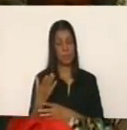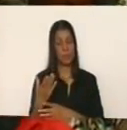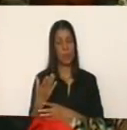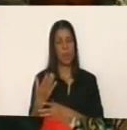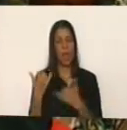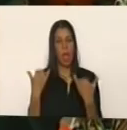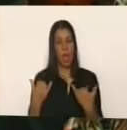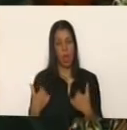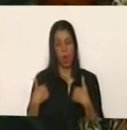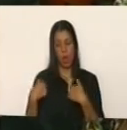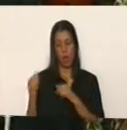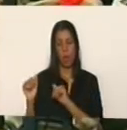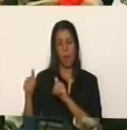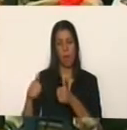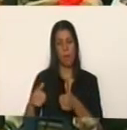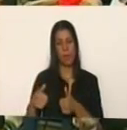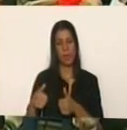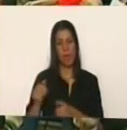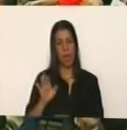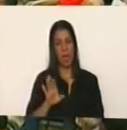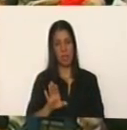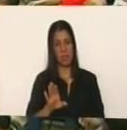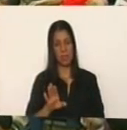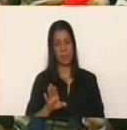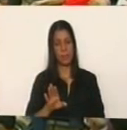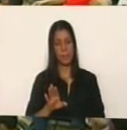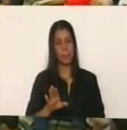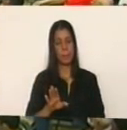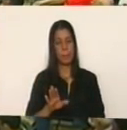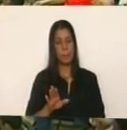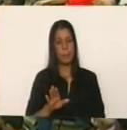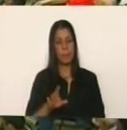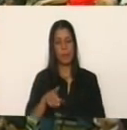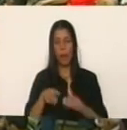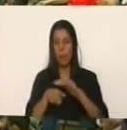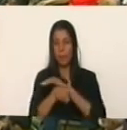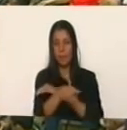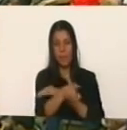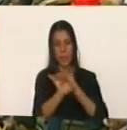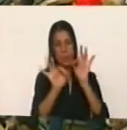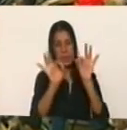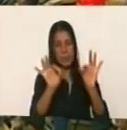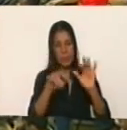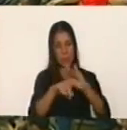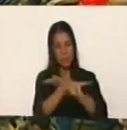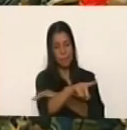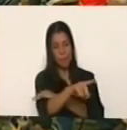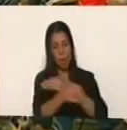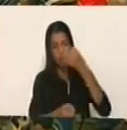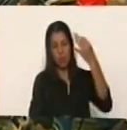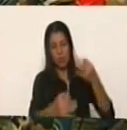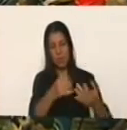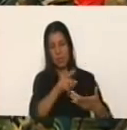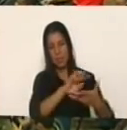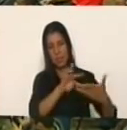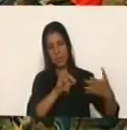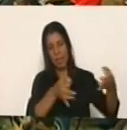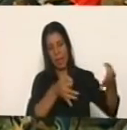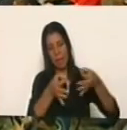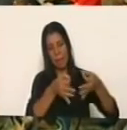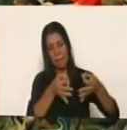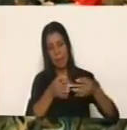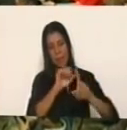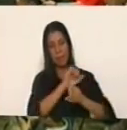a comenzar por allí, antes de entrar al análisis específicamente jurídico de la